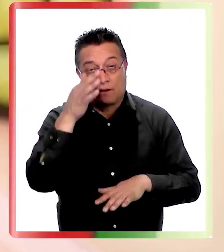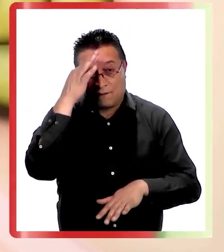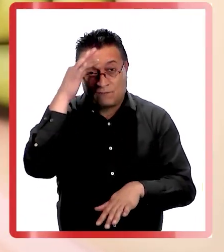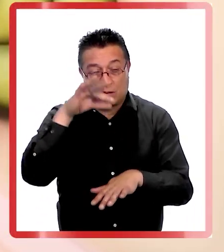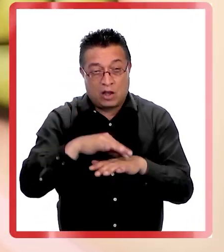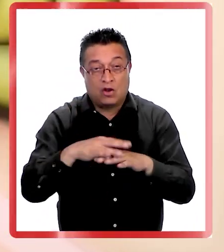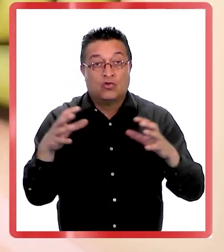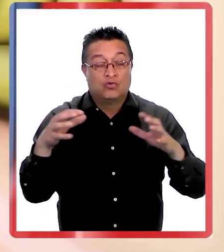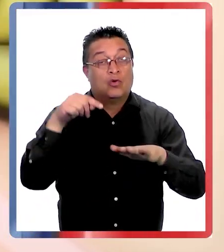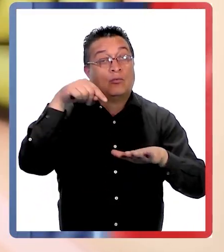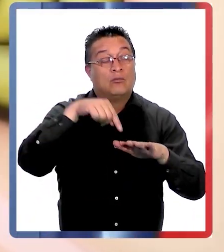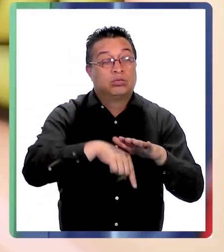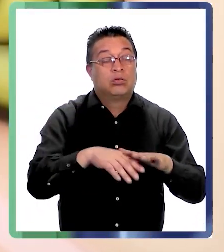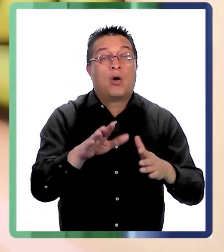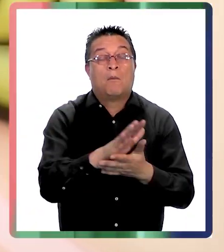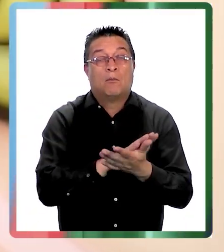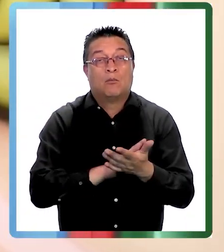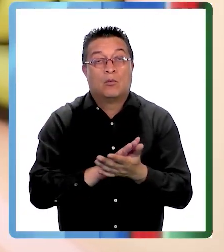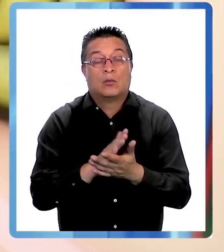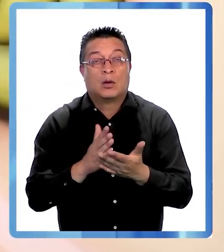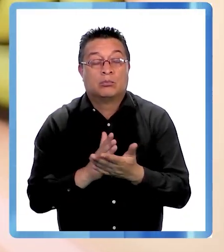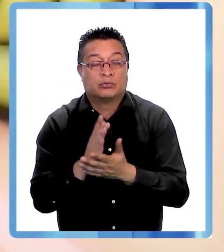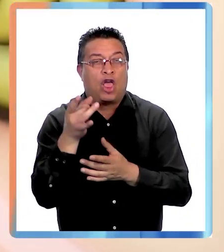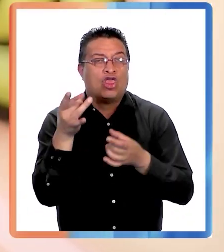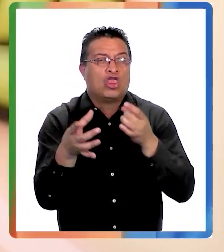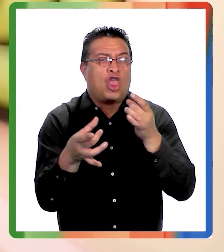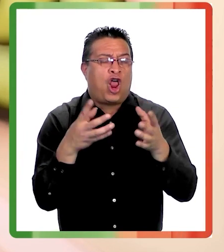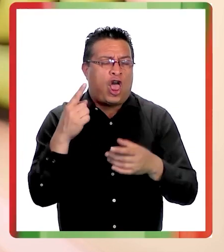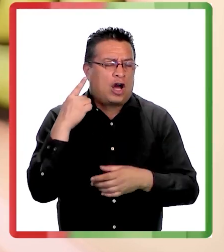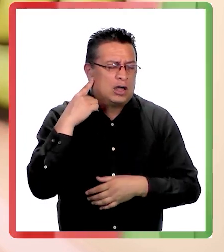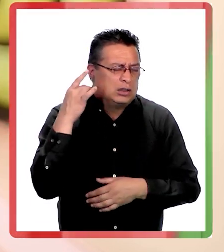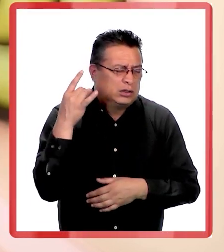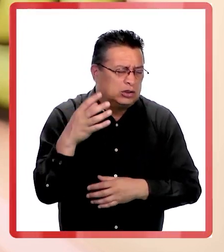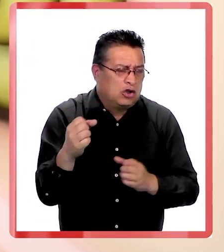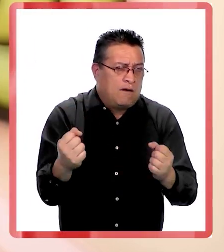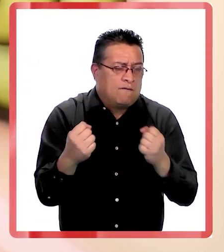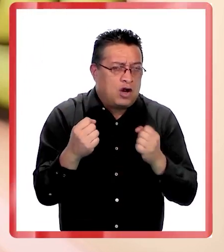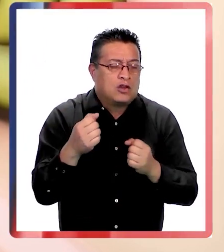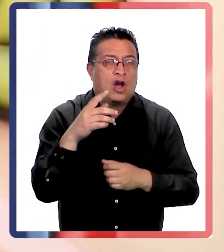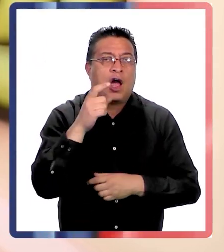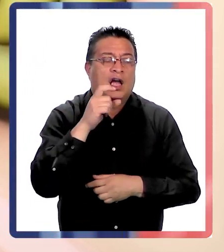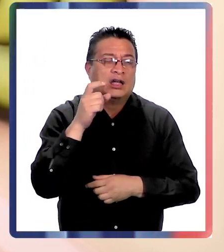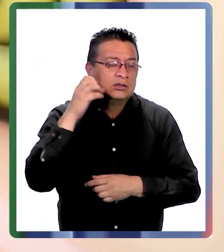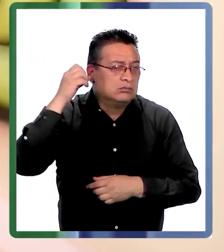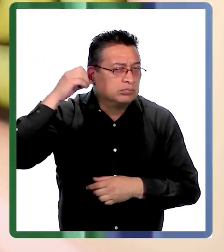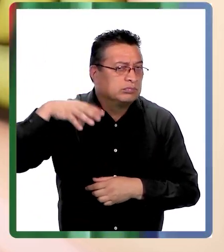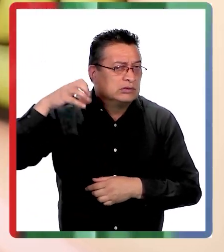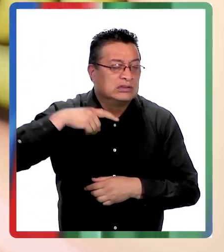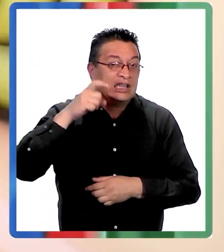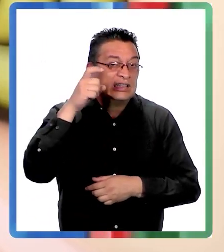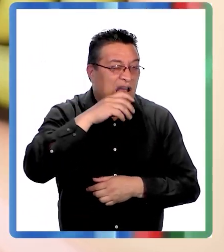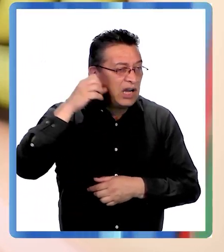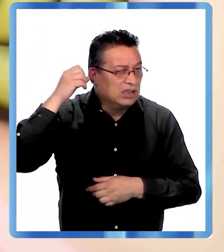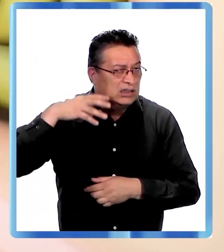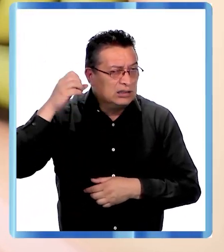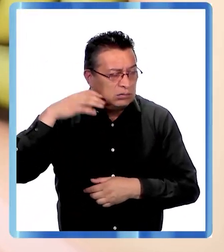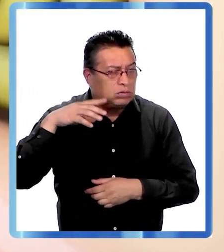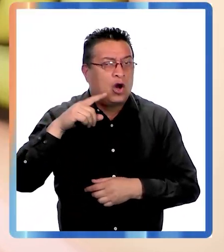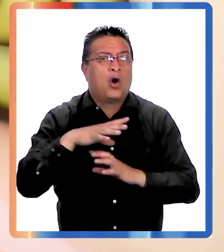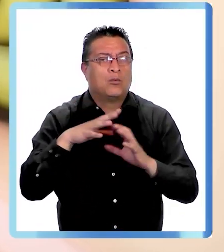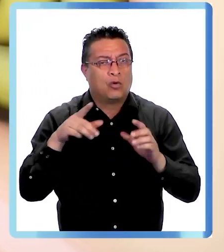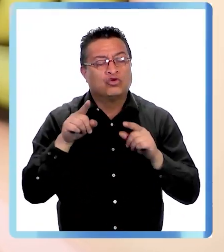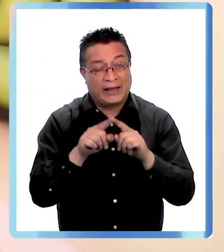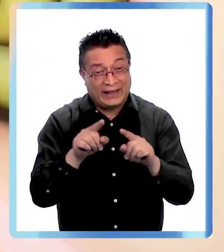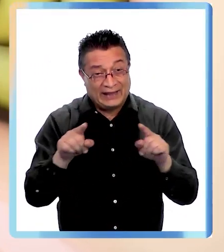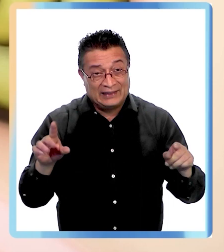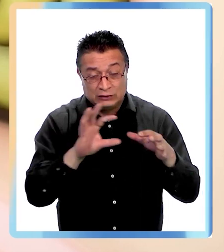existan enfermedades agudas como la que empiece con un dolor de oído intenso, que empieza a supurar el oído, que empieza a sangrar el oído. Todas